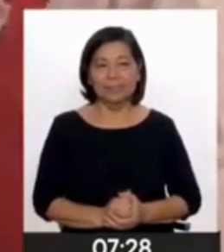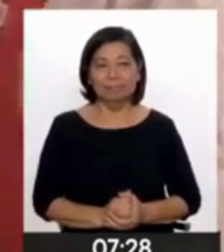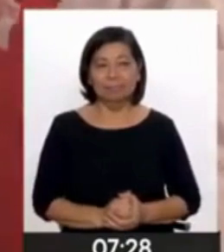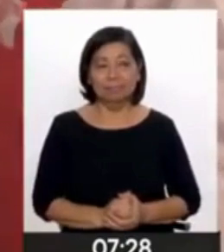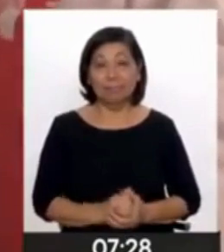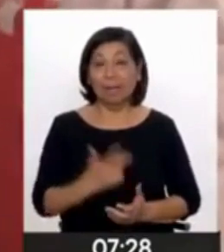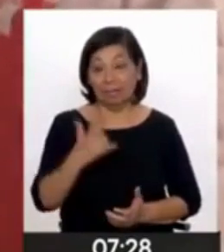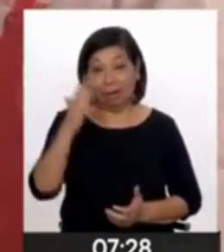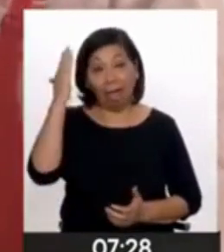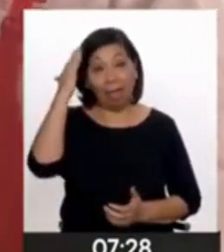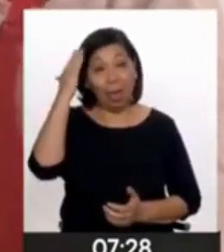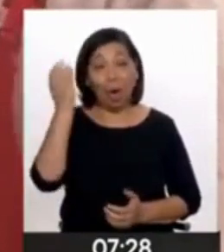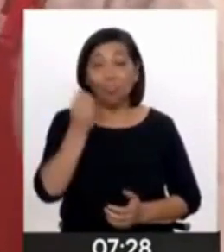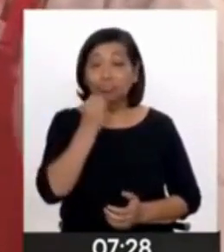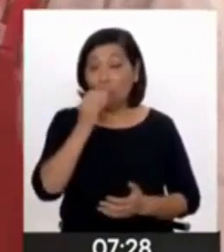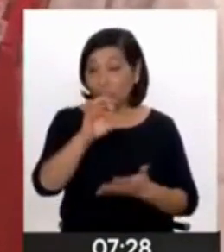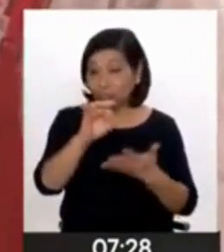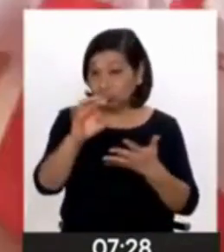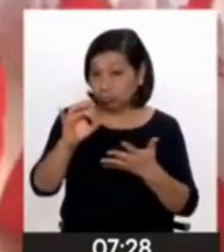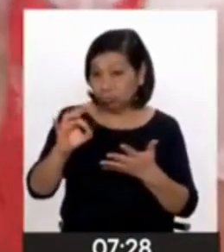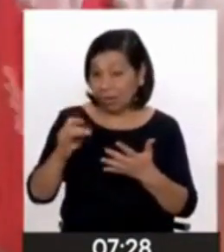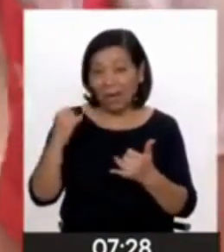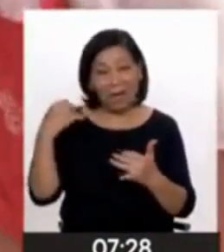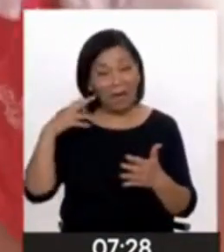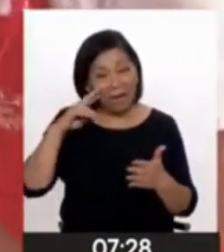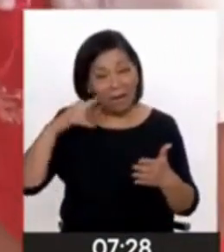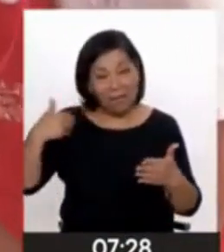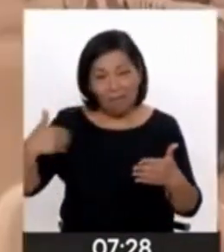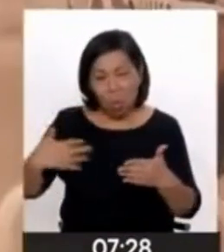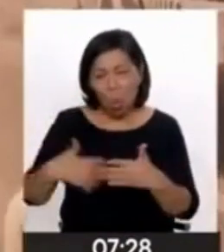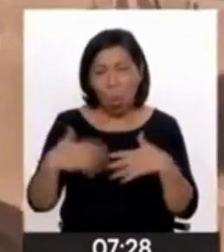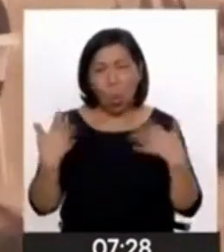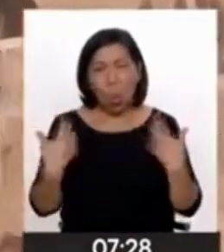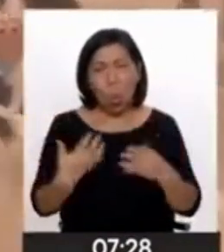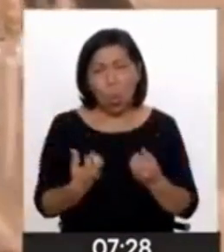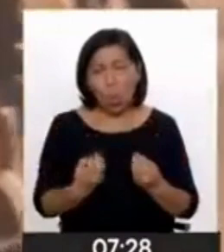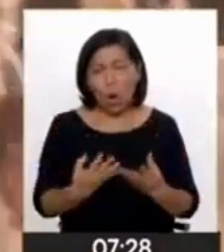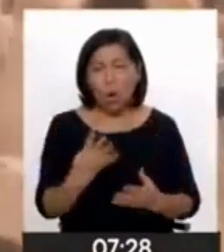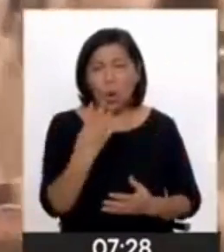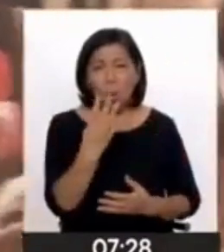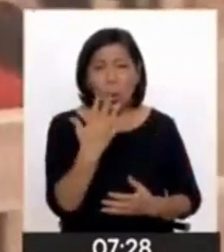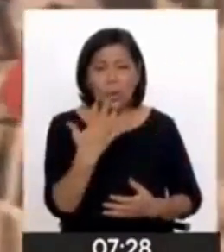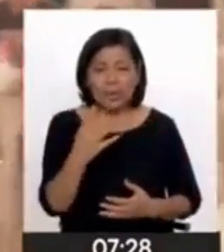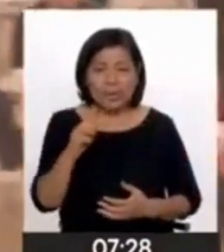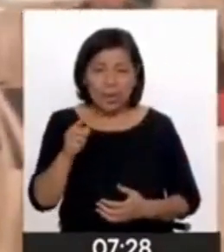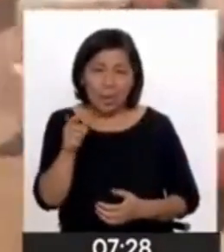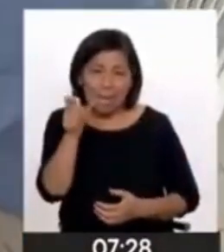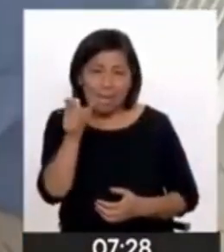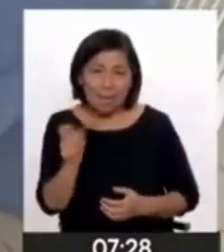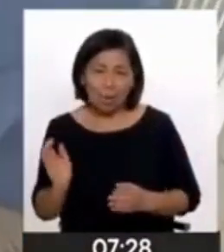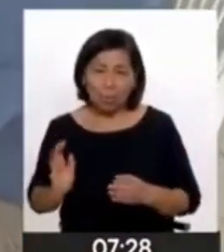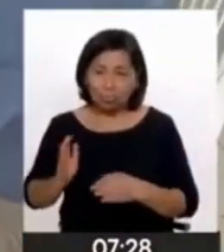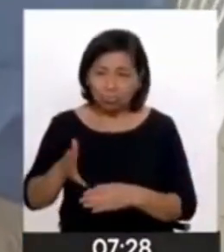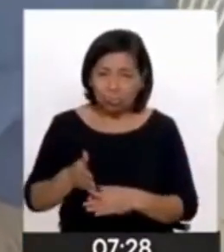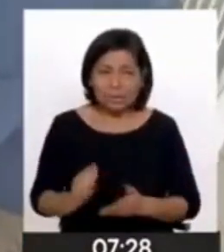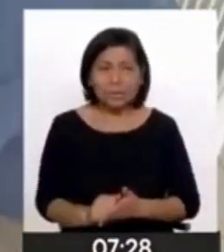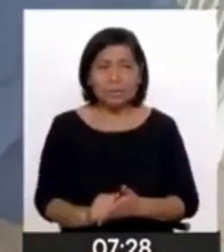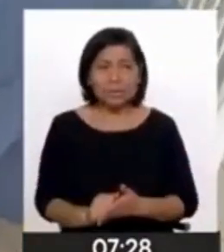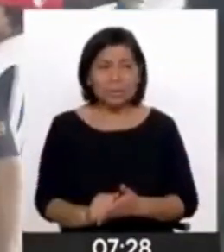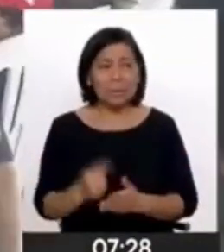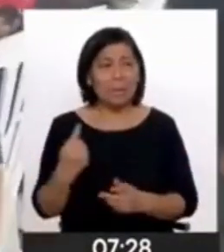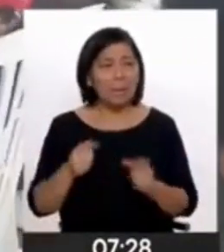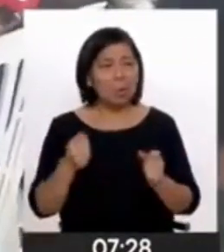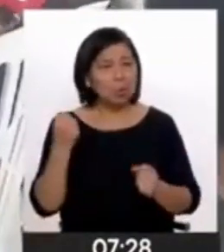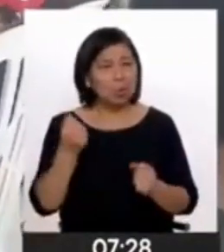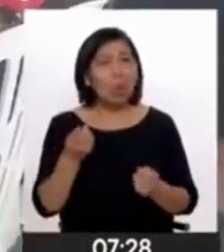Los 3 días de feria gastronómica llegaron a su fin, con una cifra récord de 45.000 asistentes y cerca de 7 millones